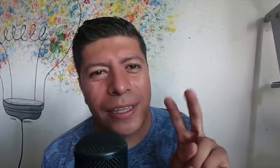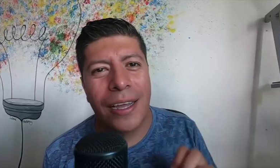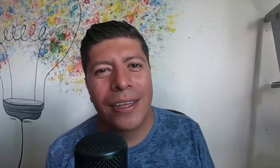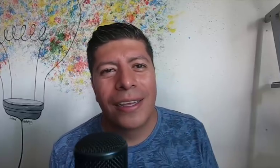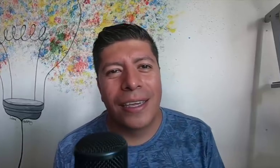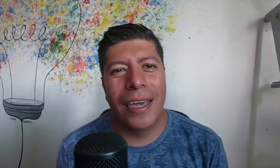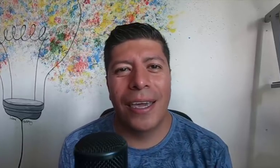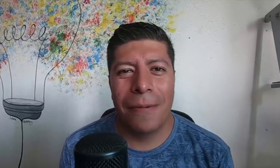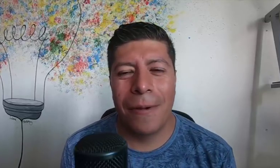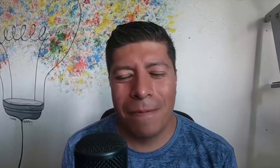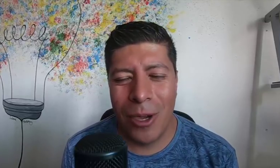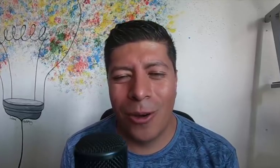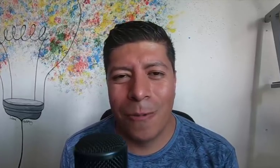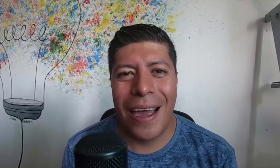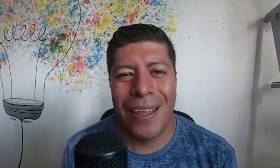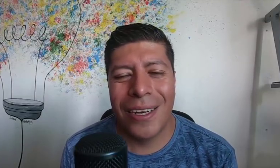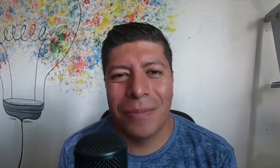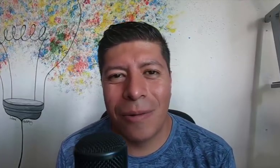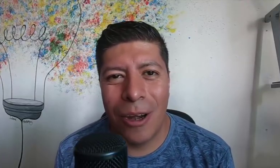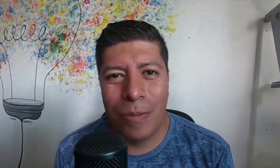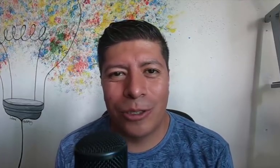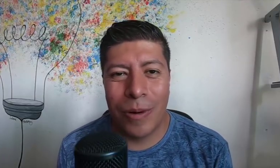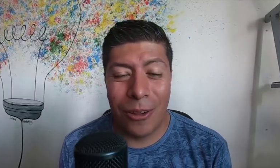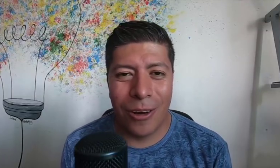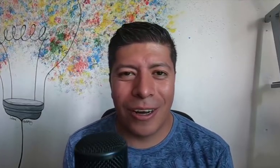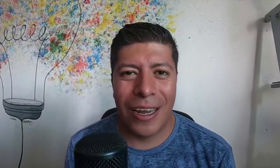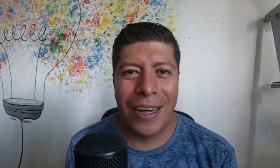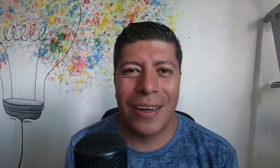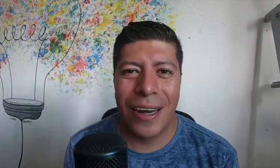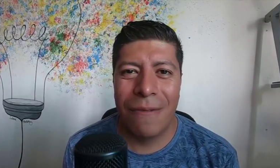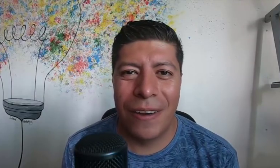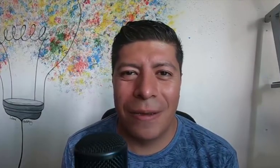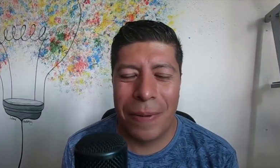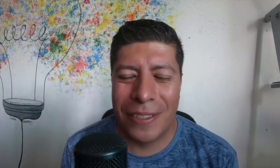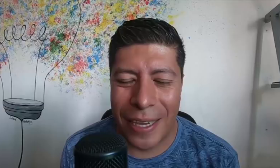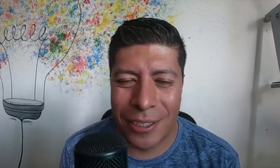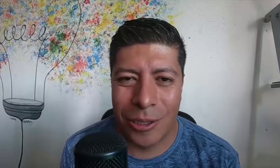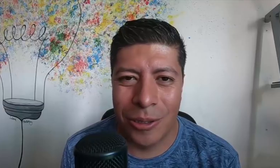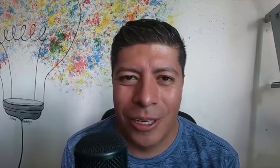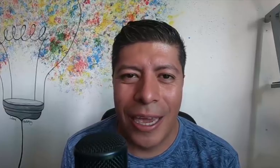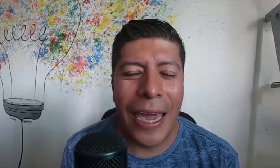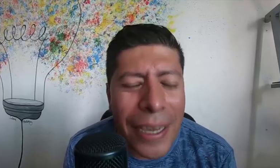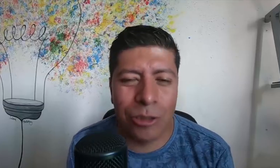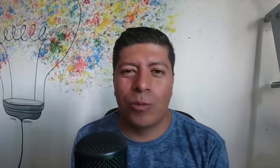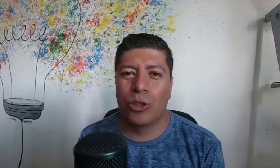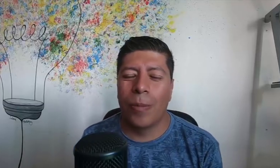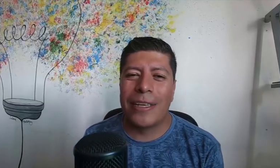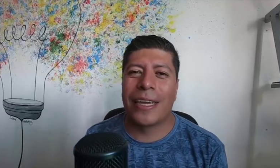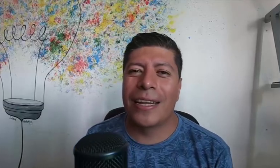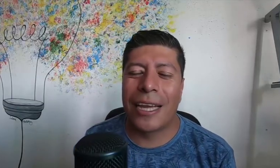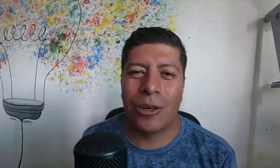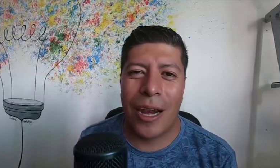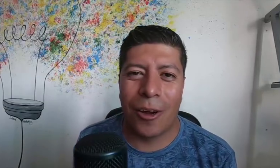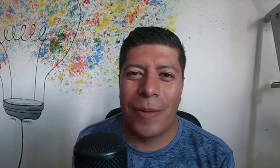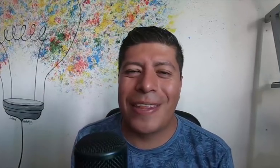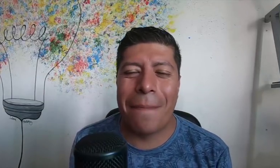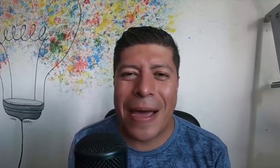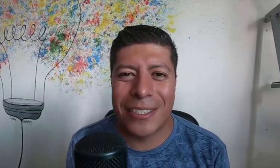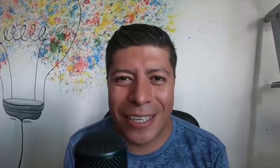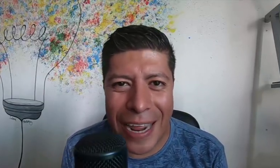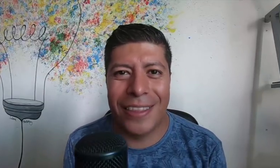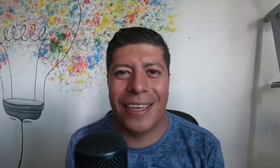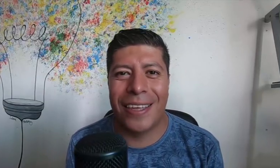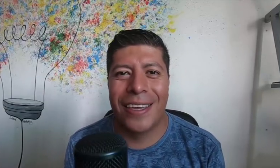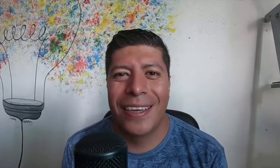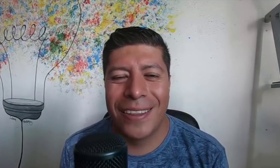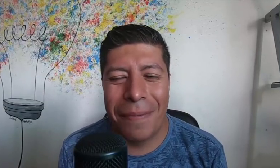supuesta carta que envió Andrés Manuel López Obrador al rey Felipe VI? Esto y mucho más en el Teatro de la Comedia